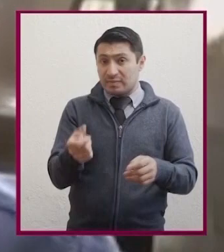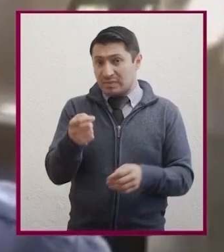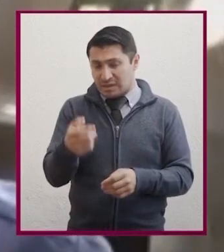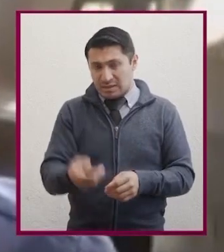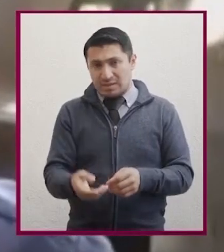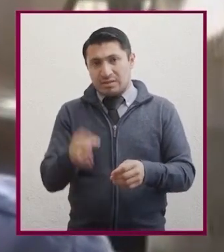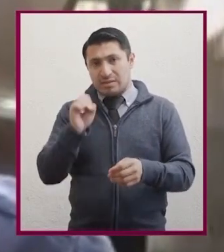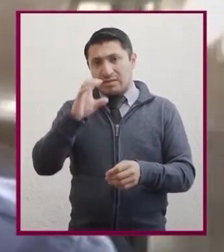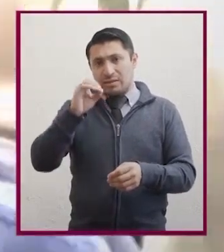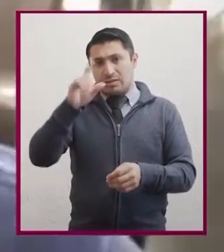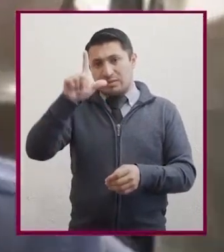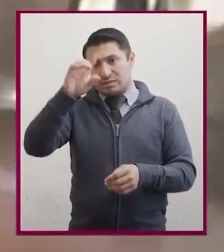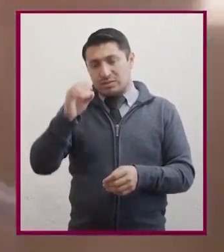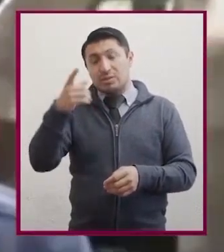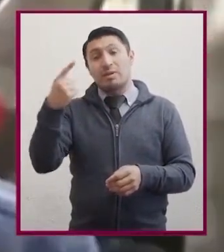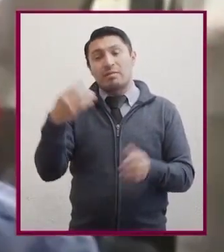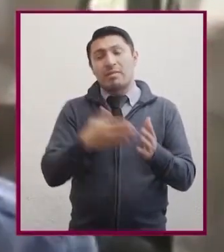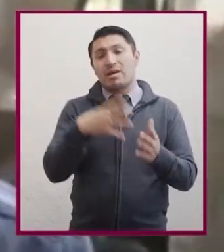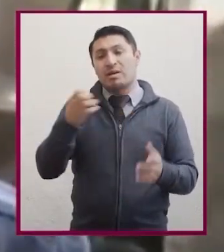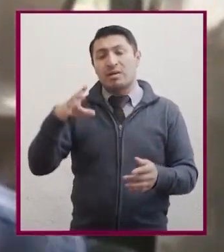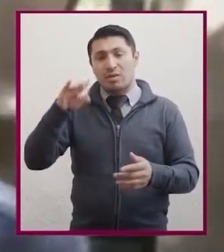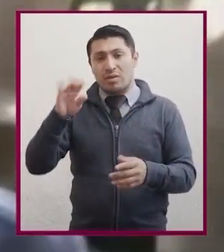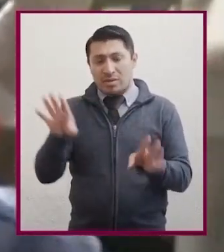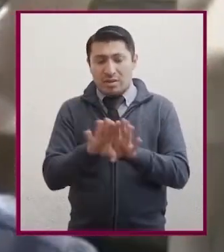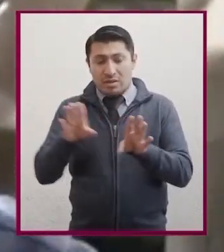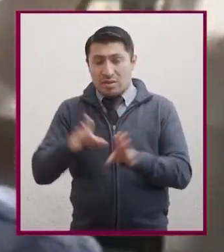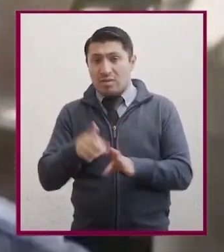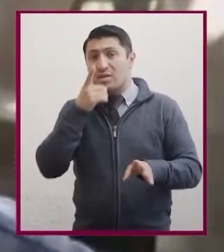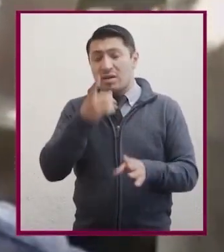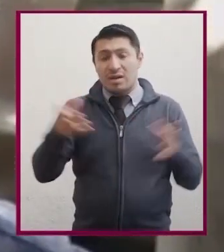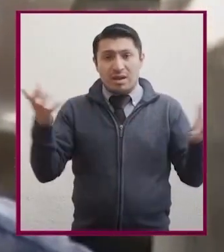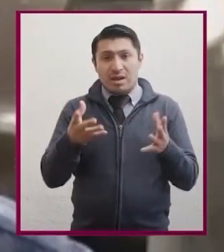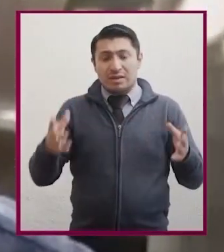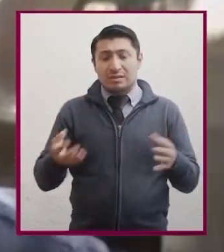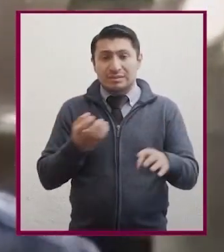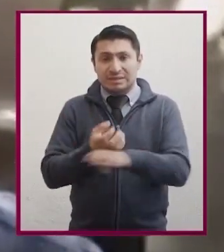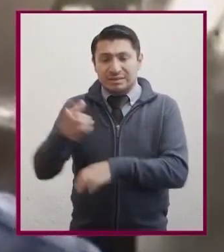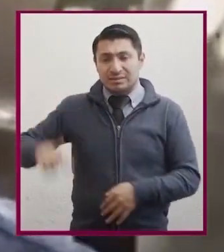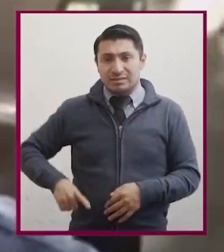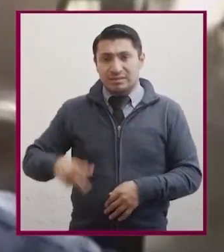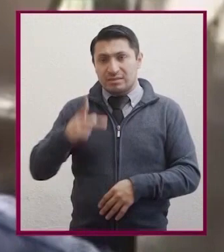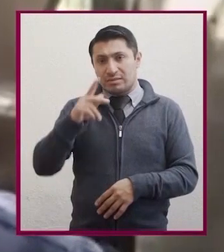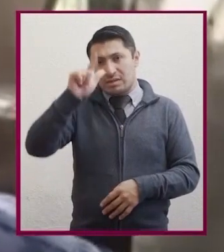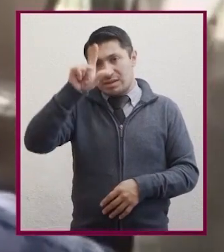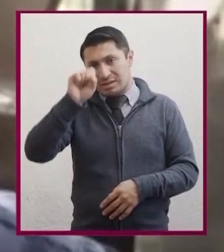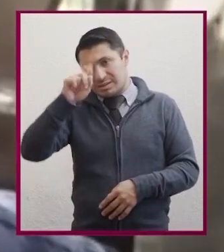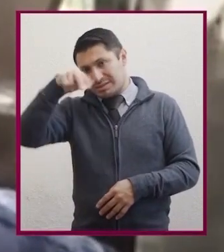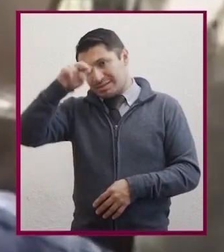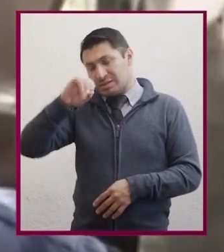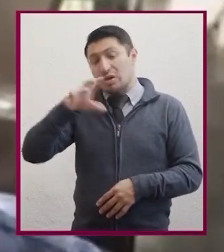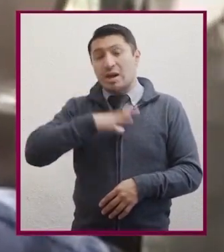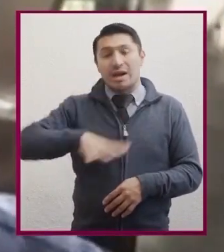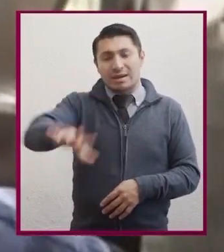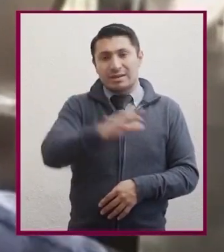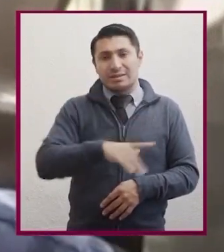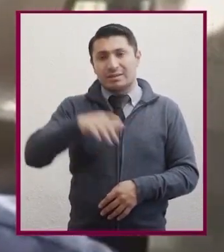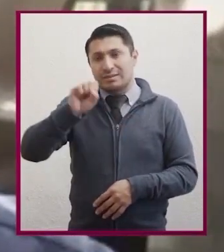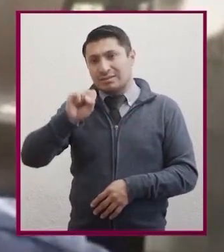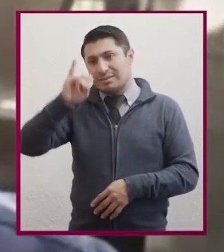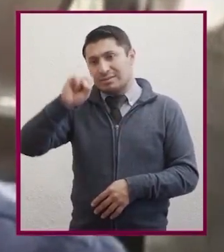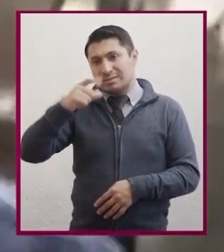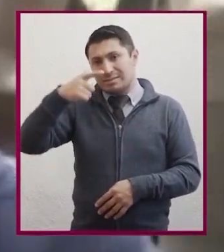de los años 90, prefiguraban la creación del Estado palestino en los territorios de Cisjordania y